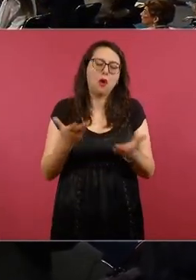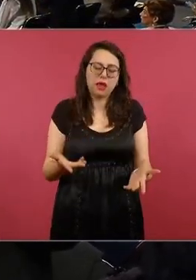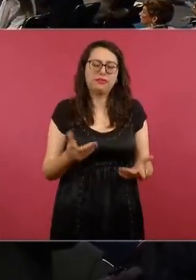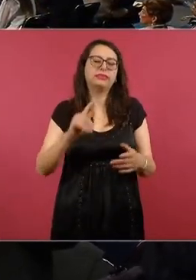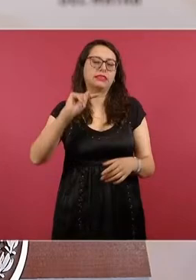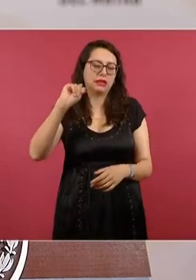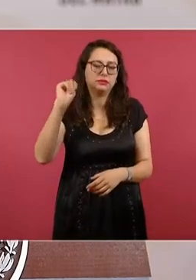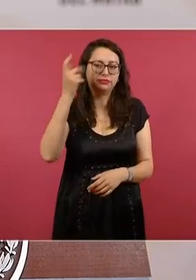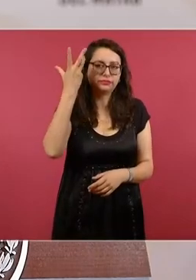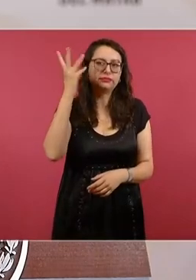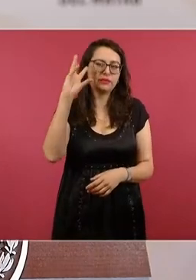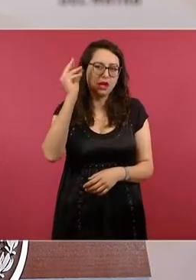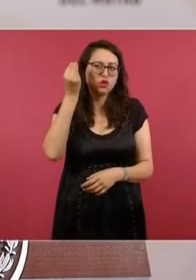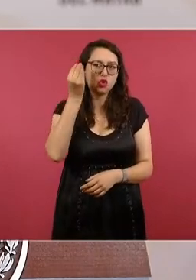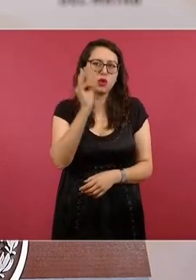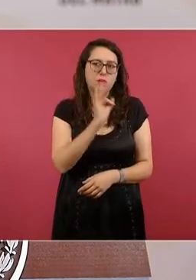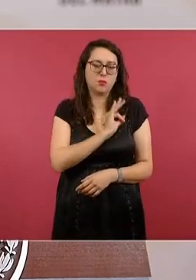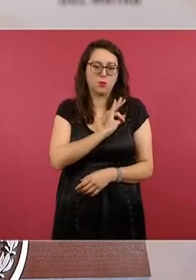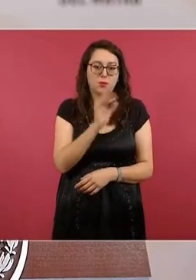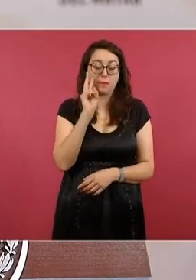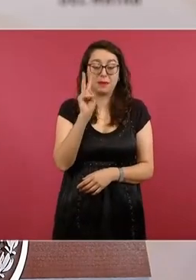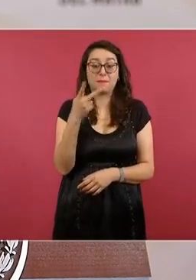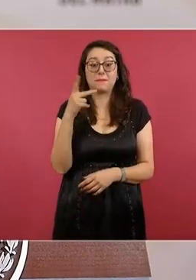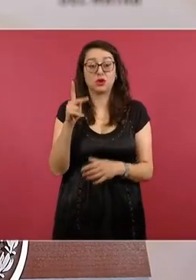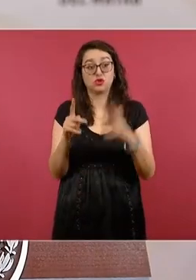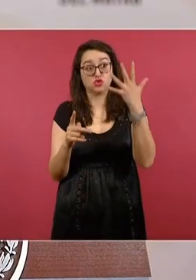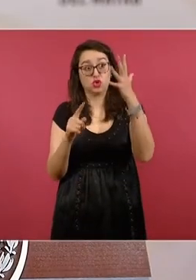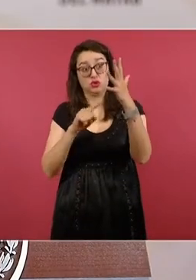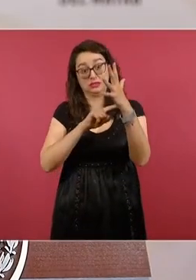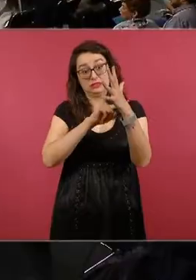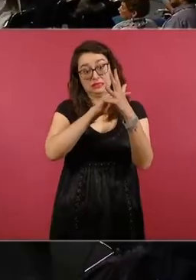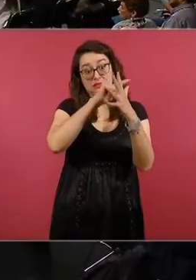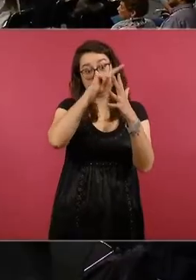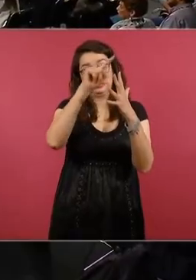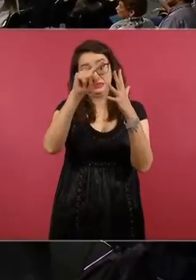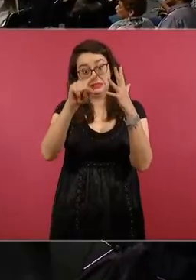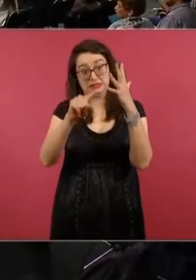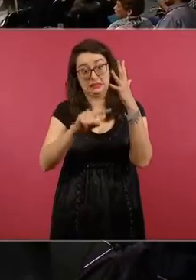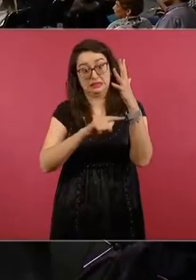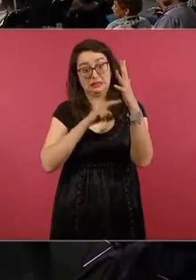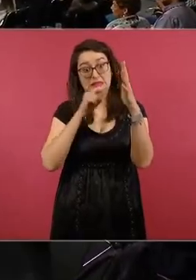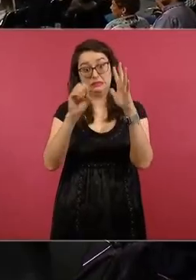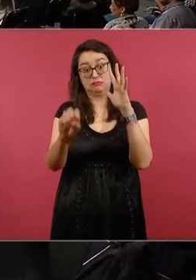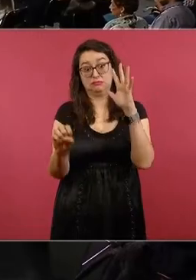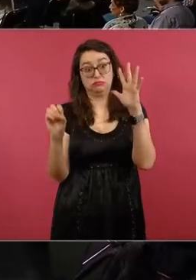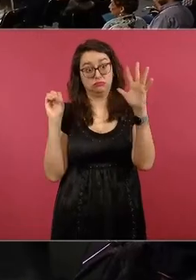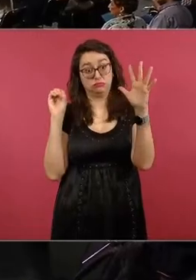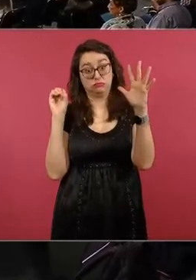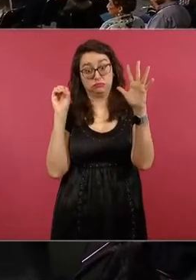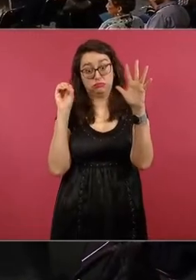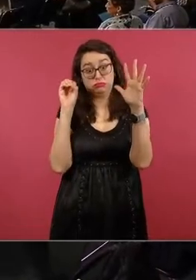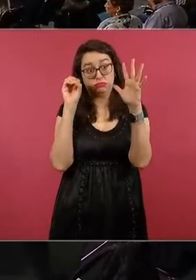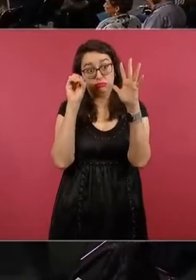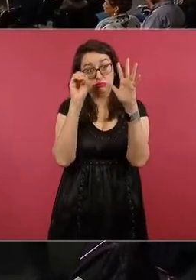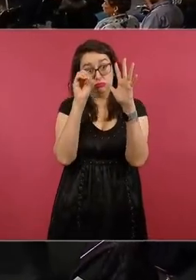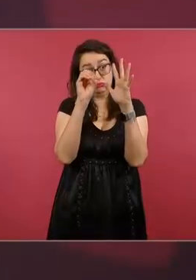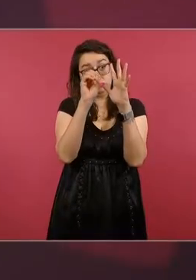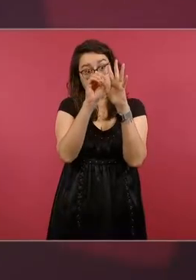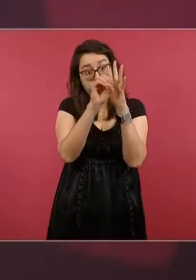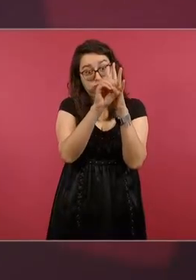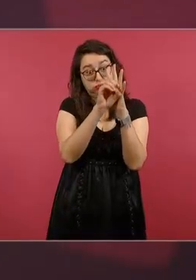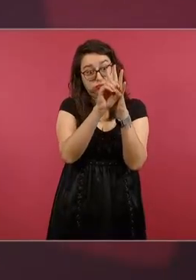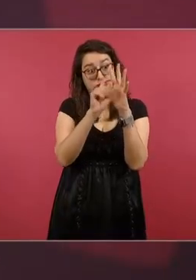en realidad me refería a eso. Podemos ver la atmósfera superior y lo que… El impacto en las telecomunicaciones. Sí. En esa atmósfera superior